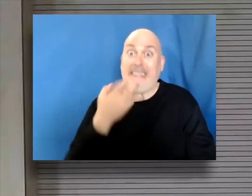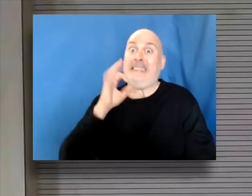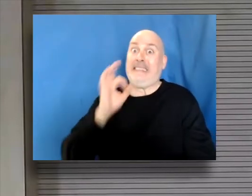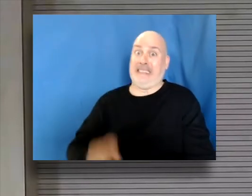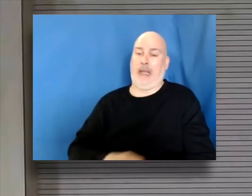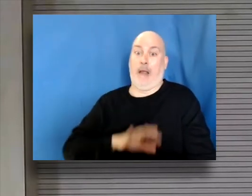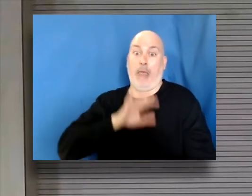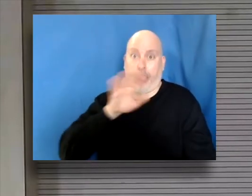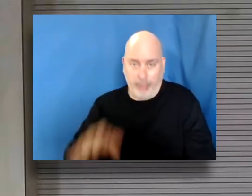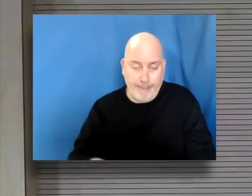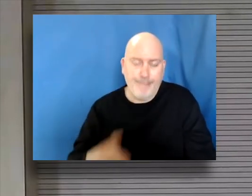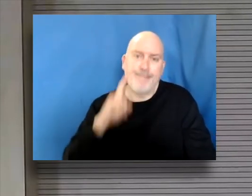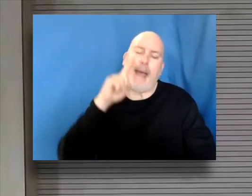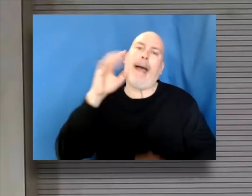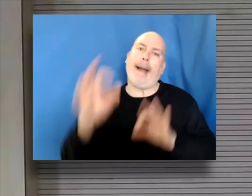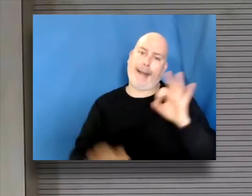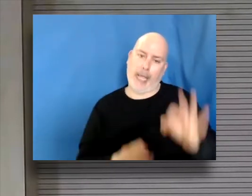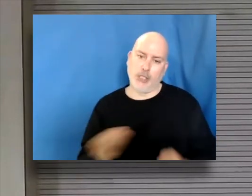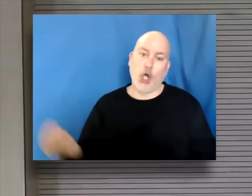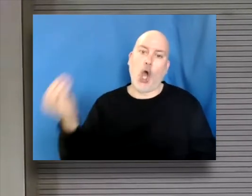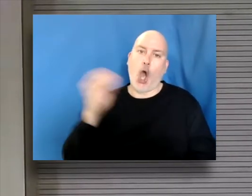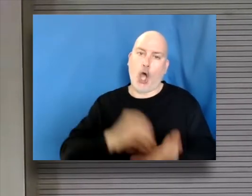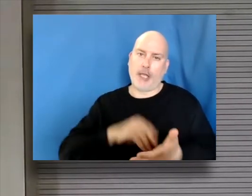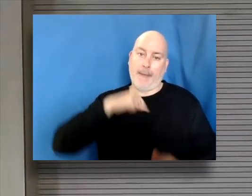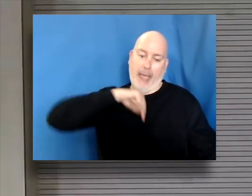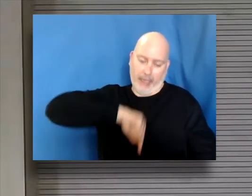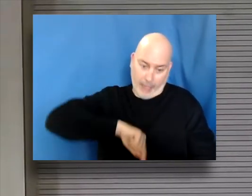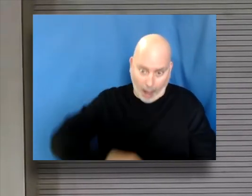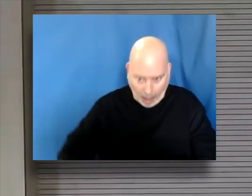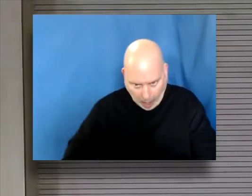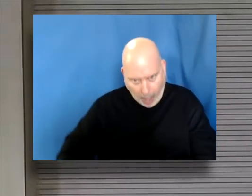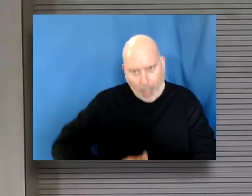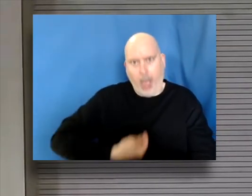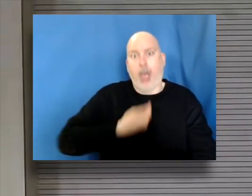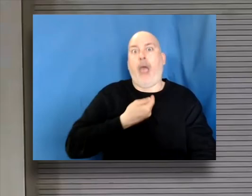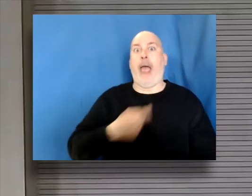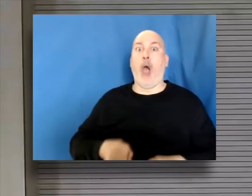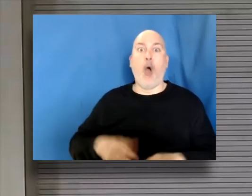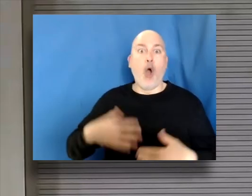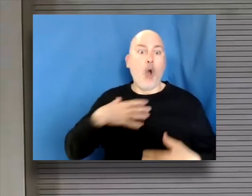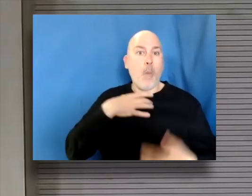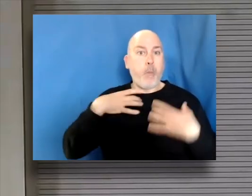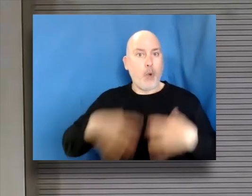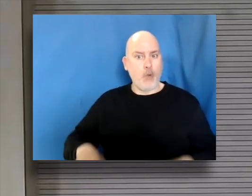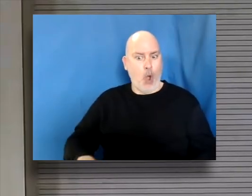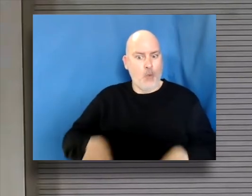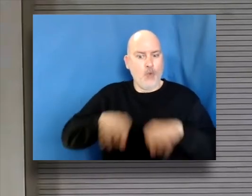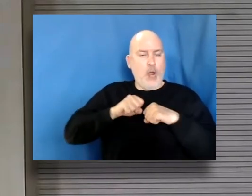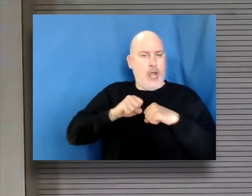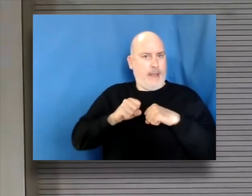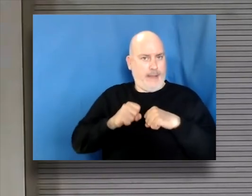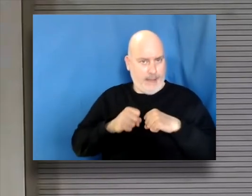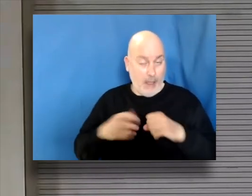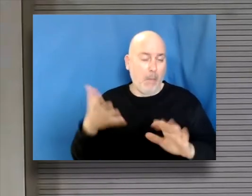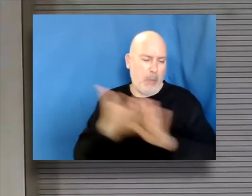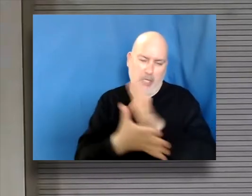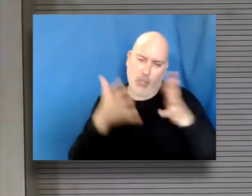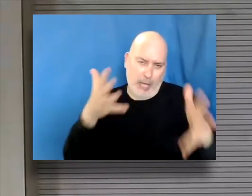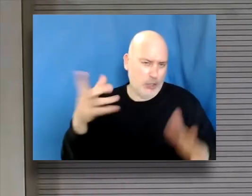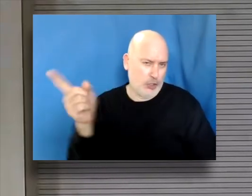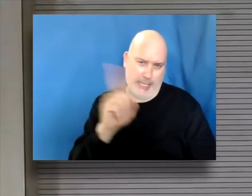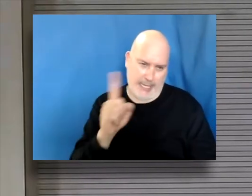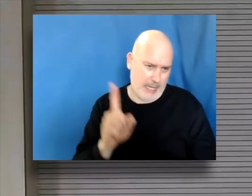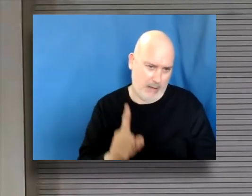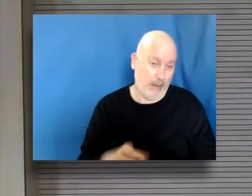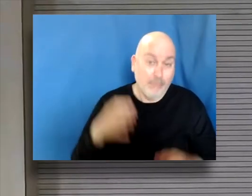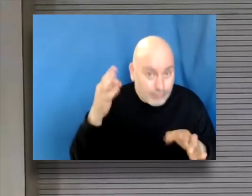tenemos más riesgo de que el jabón se nos aspire a los pulmones, ¿no? A la vía respiratoria. Por eso también se desaconseja, pero